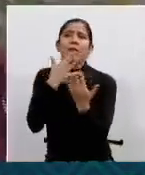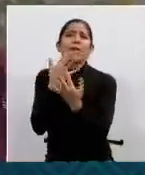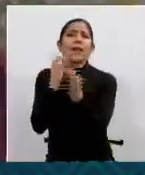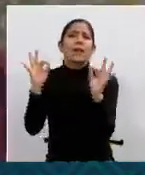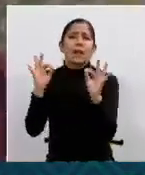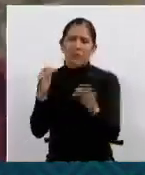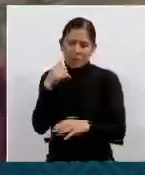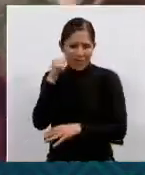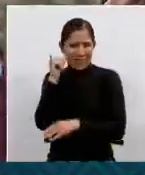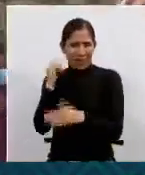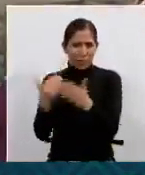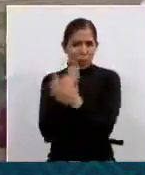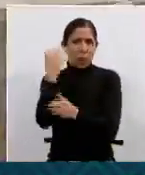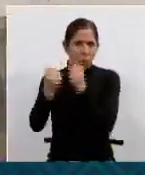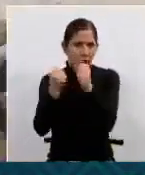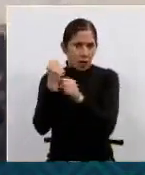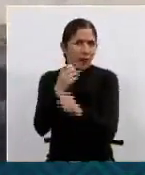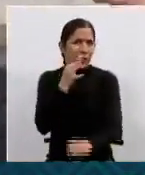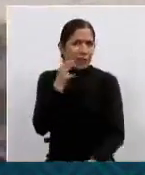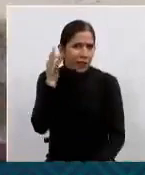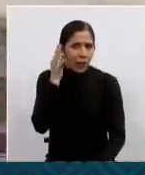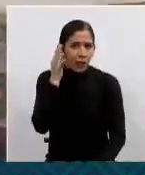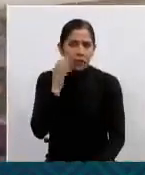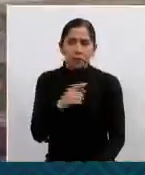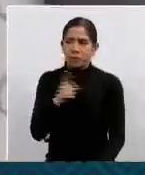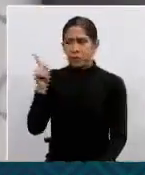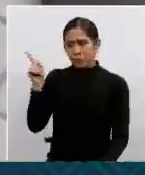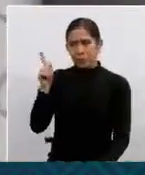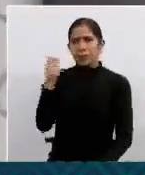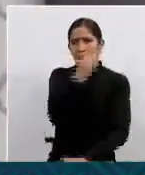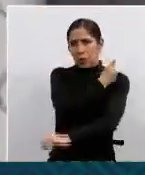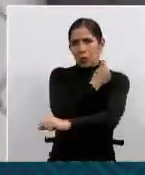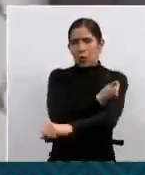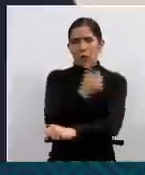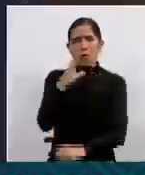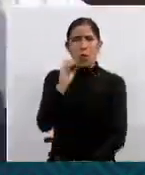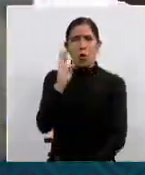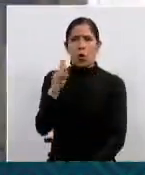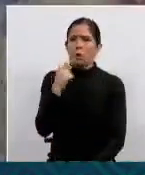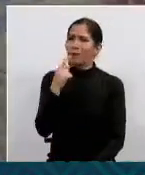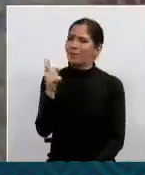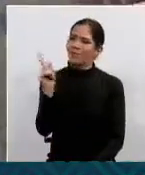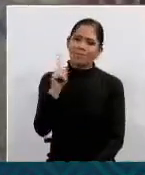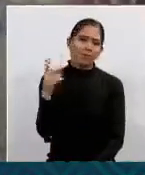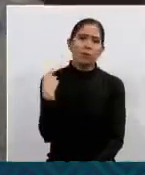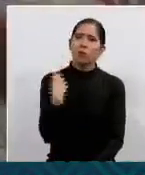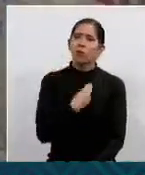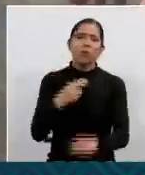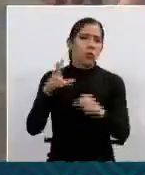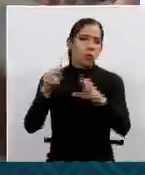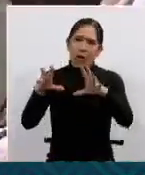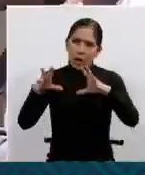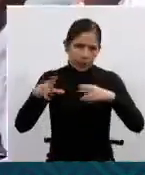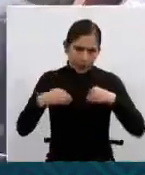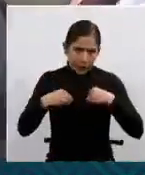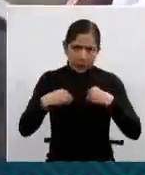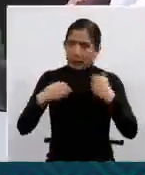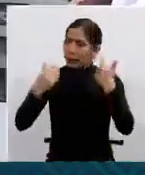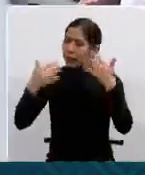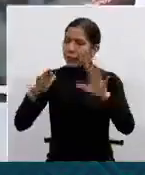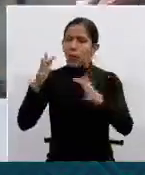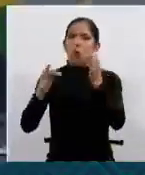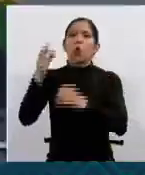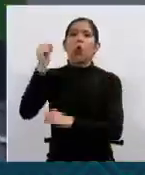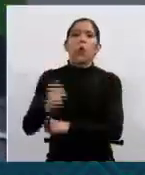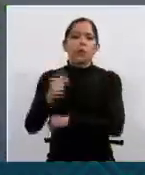Nuevo Andino Amazónico, el ejecutivo de la Central Obrera Boliviana, Juan Carlos Guarachi, manifestó que no permitirán injerencia ante la sentencia del caso